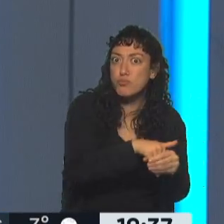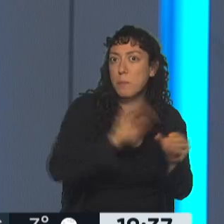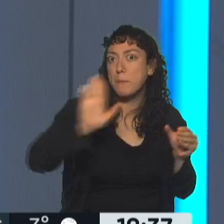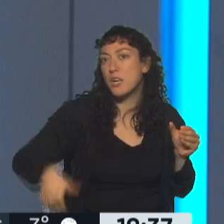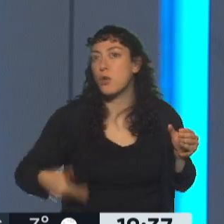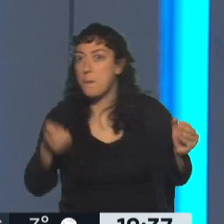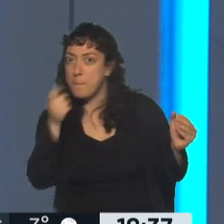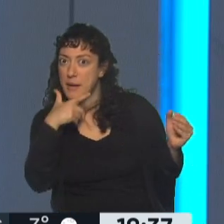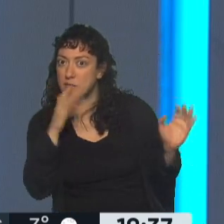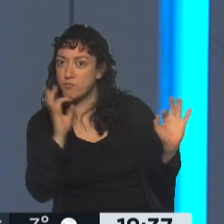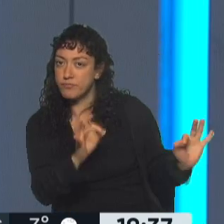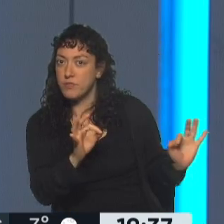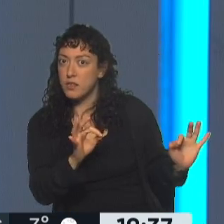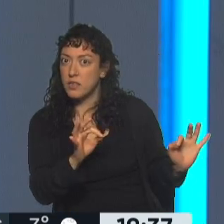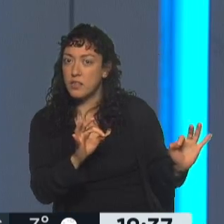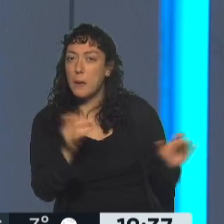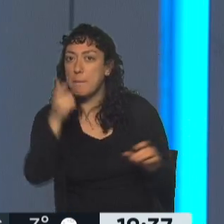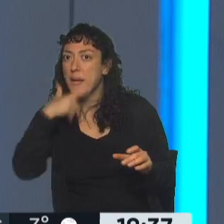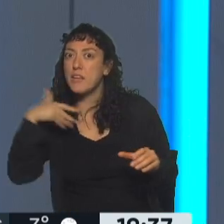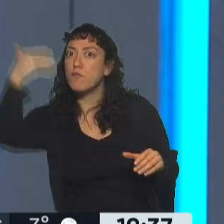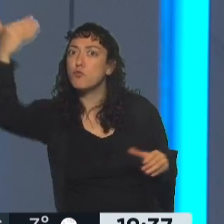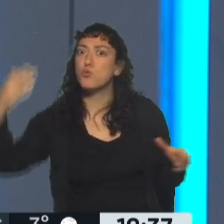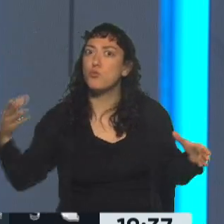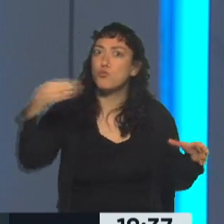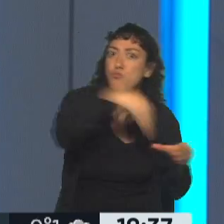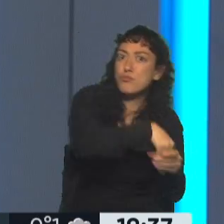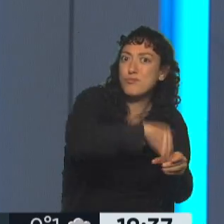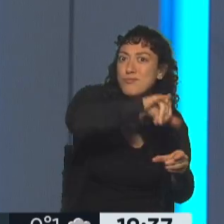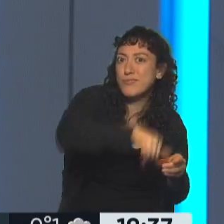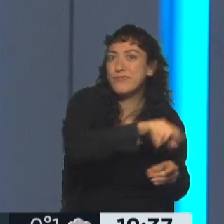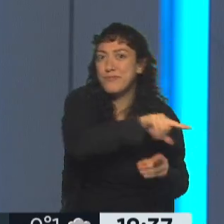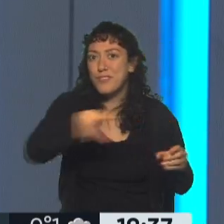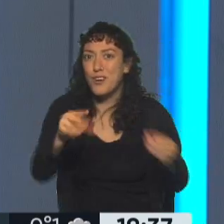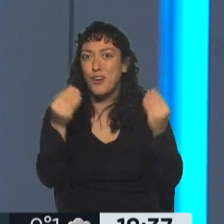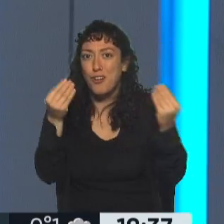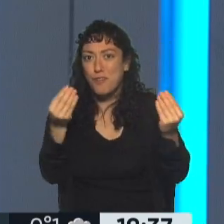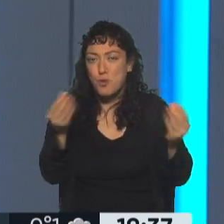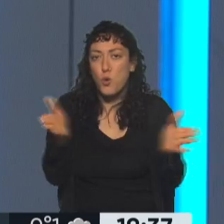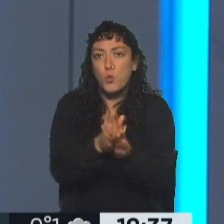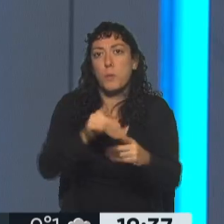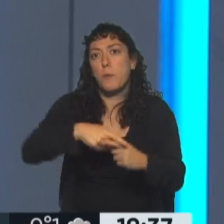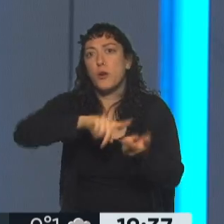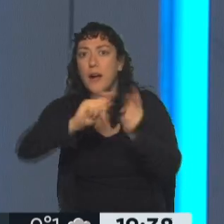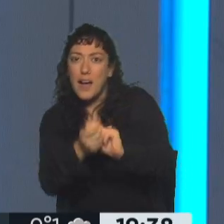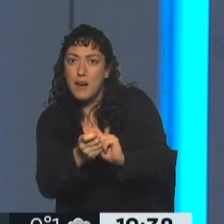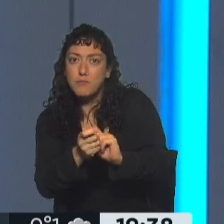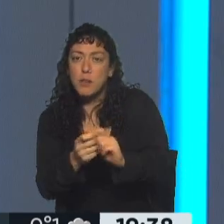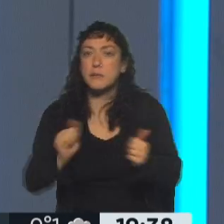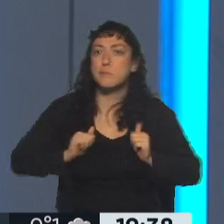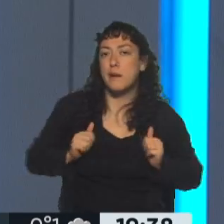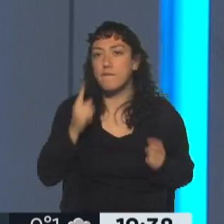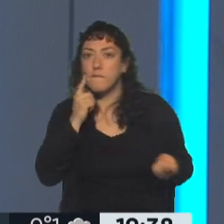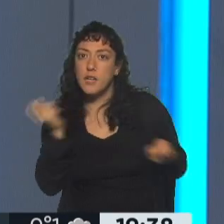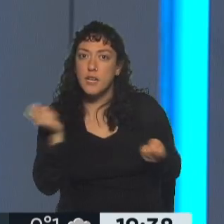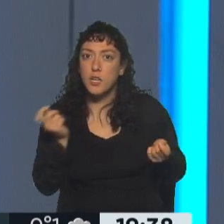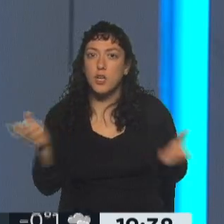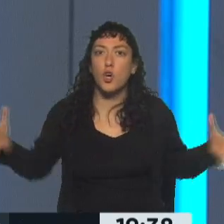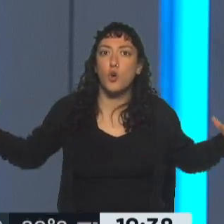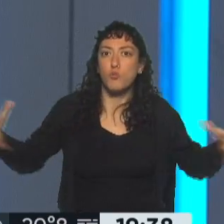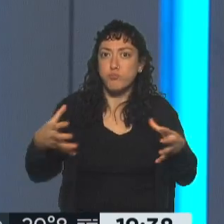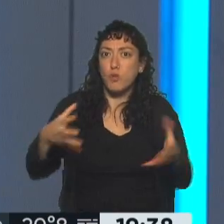Amado, vos decías la palabra futuro. Me parece que el 13, además de quién es el presidencial de Juntos por el Cambio en octubre, me parece que lo que se juega también es el futuro de Macri. Porque si